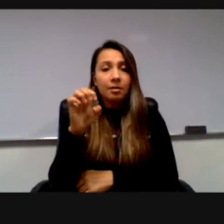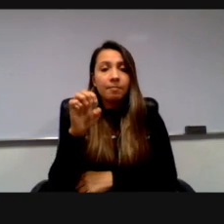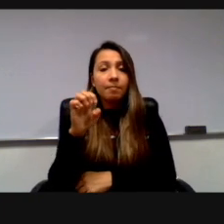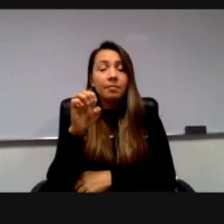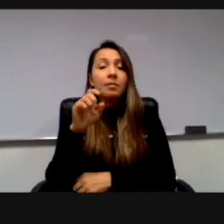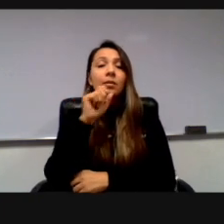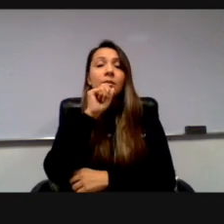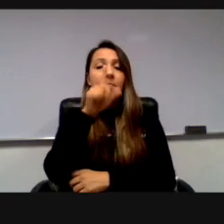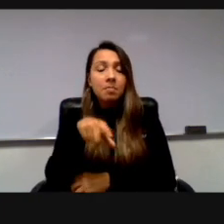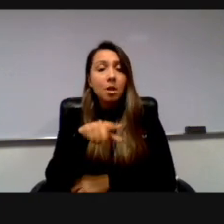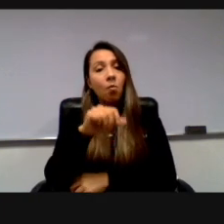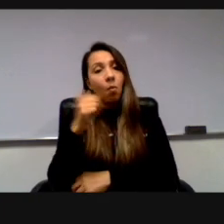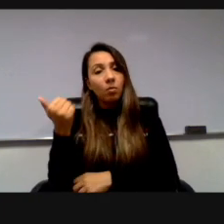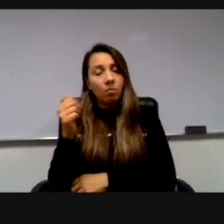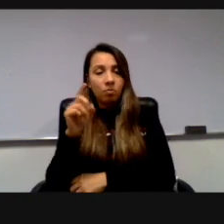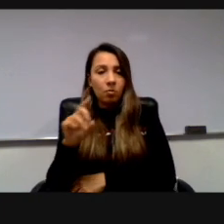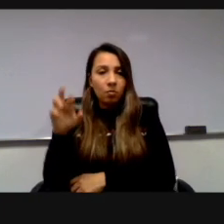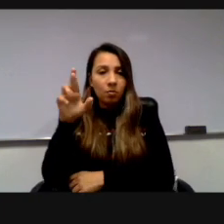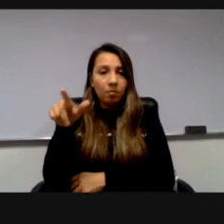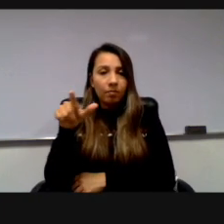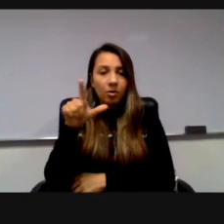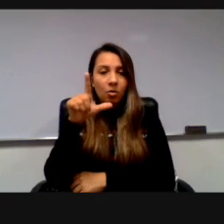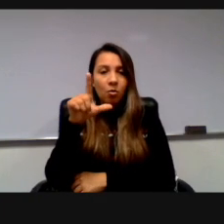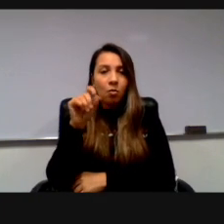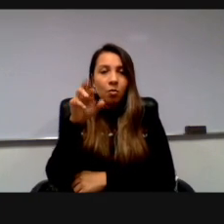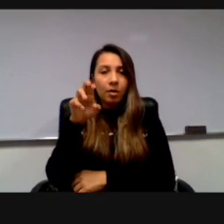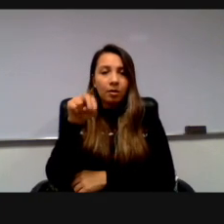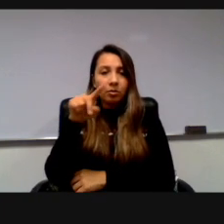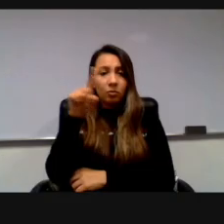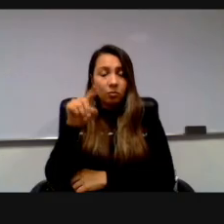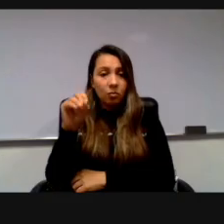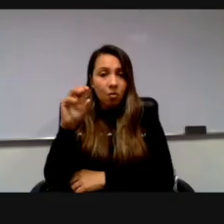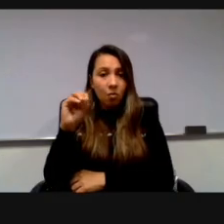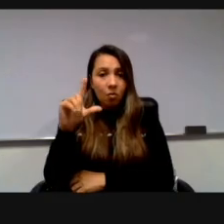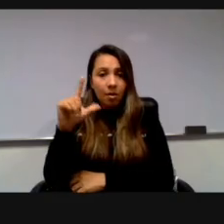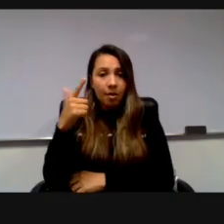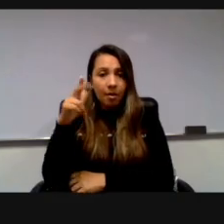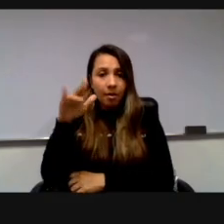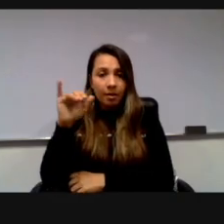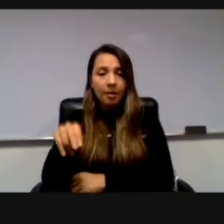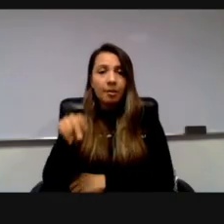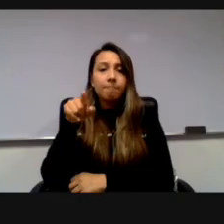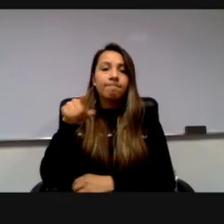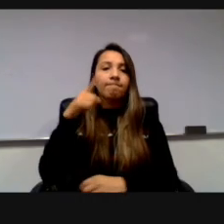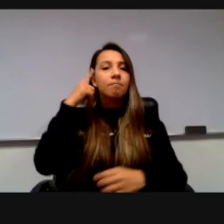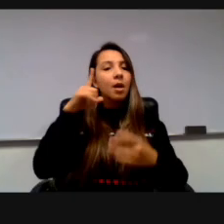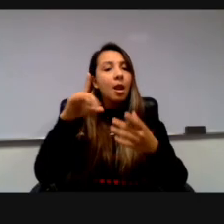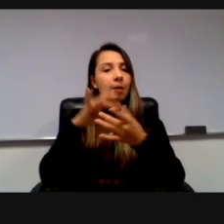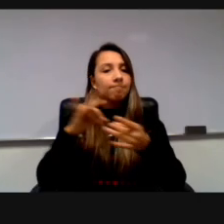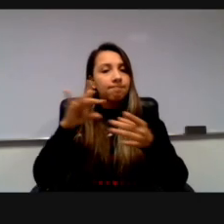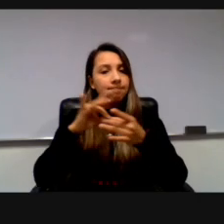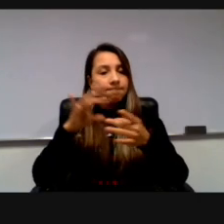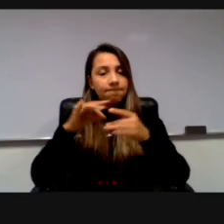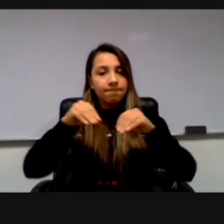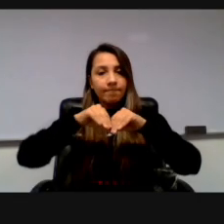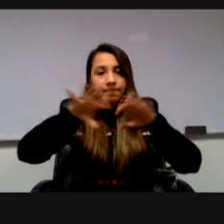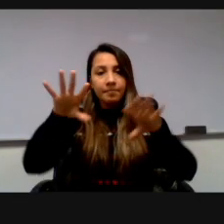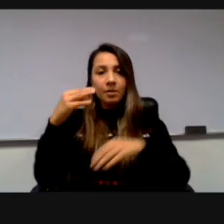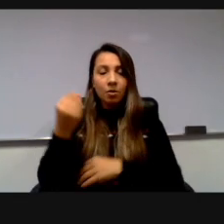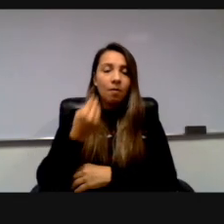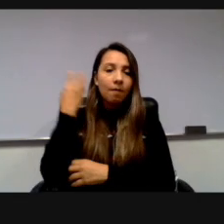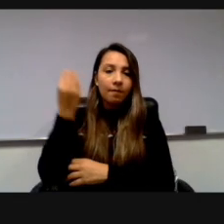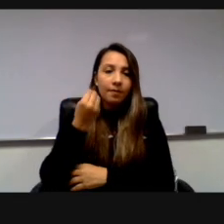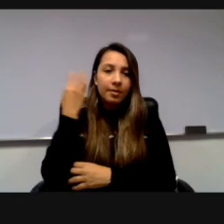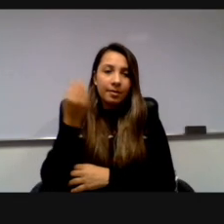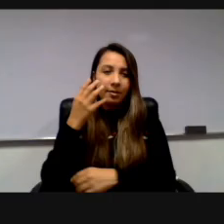Y nos acompaña también el doctor Lorenzo Holguín para la emisión de esta conferencia más, como